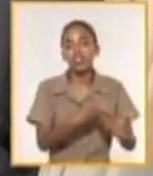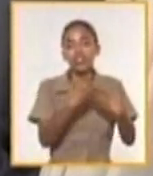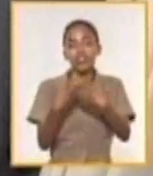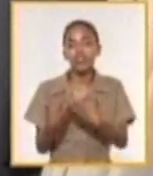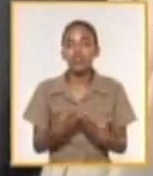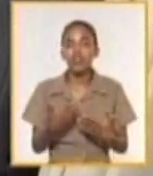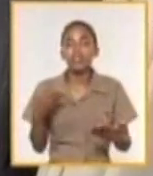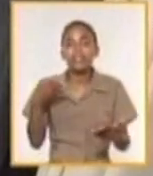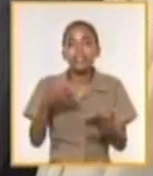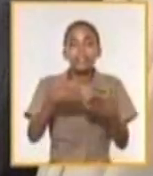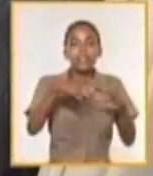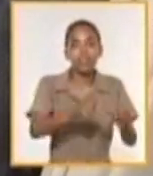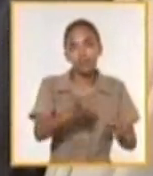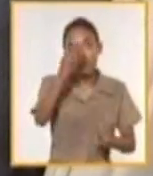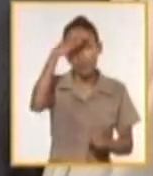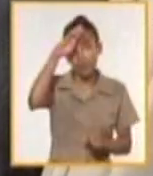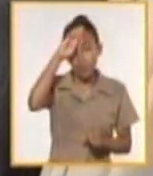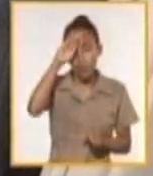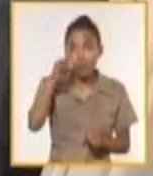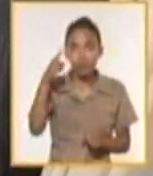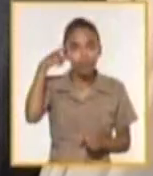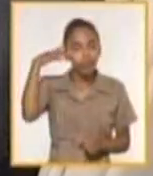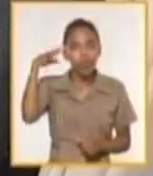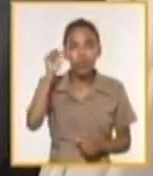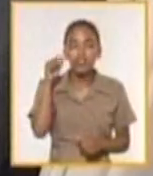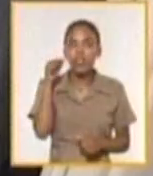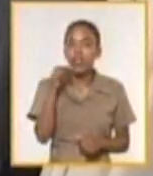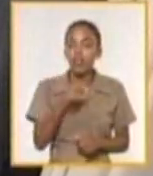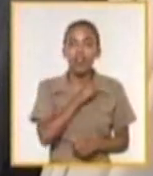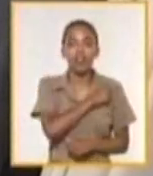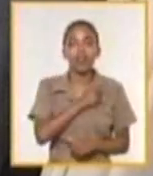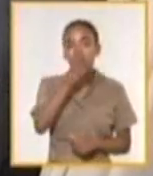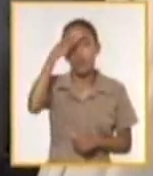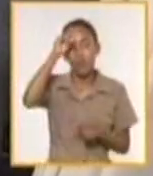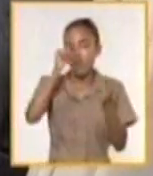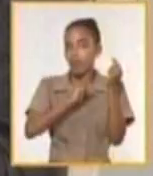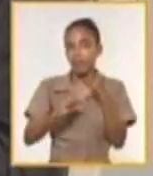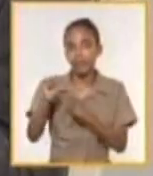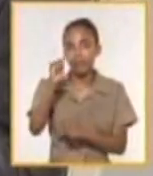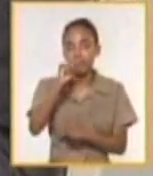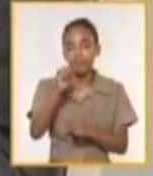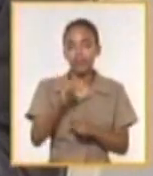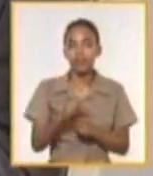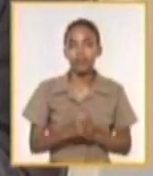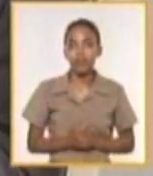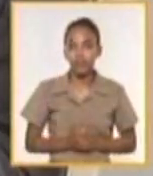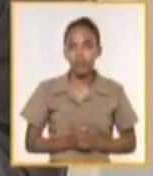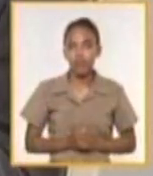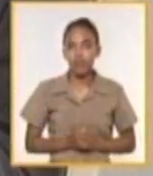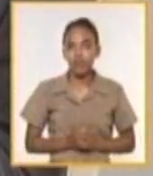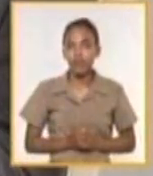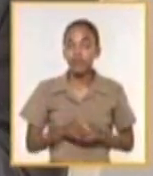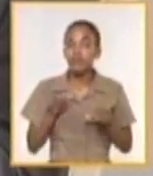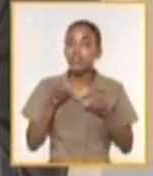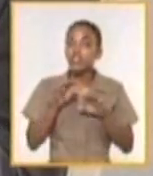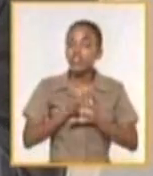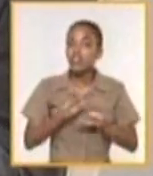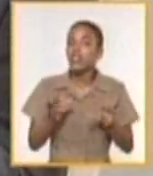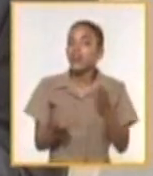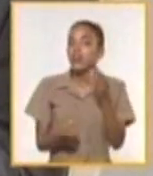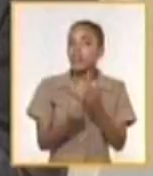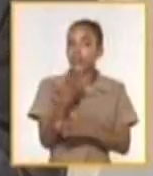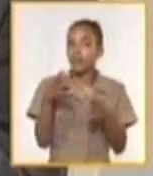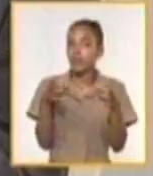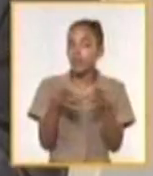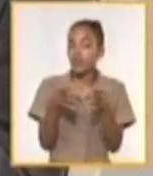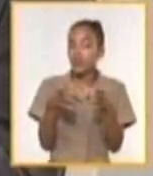ese hombre de la realidad continental, de la realidad cubana. Y entonces se creó esa comisión